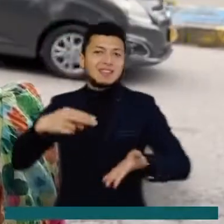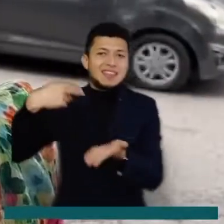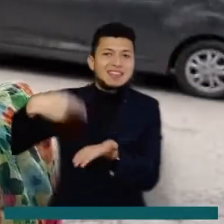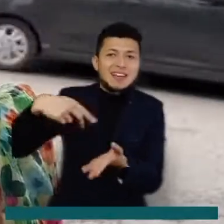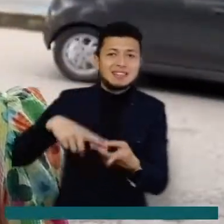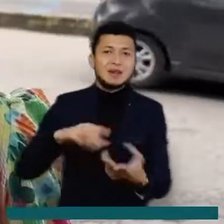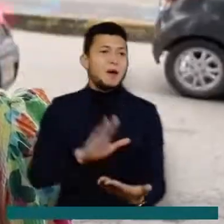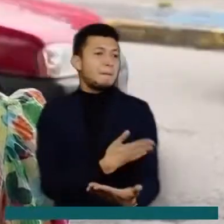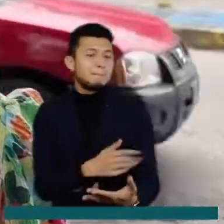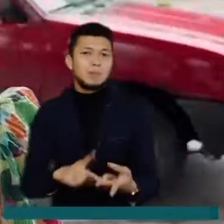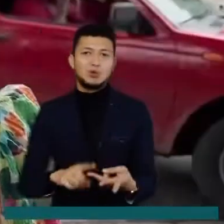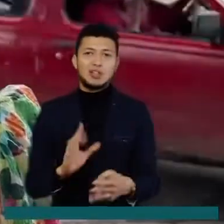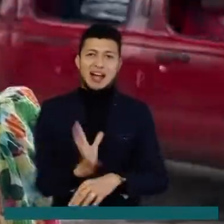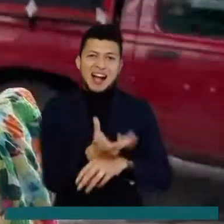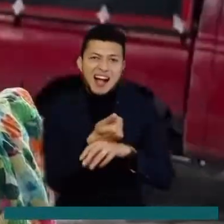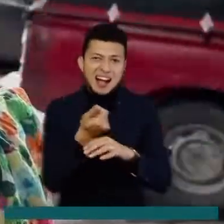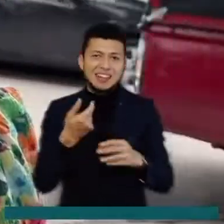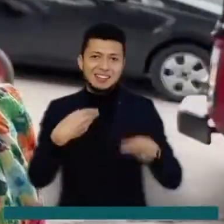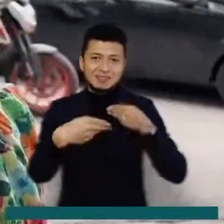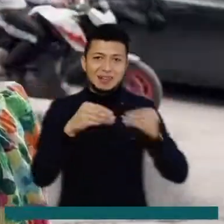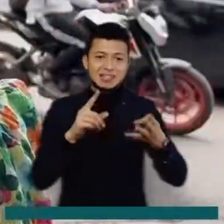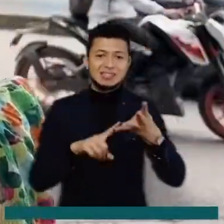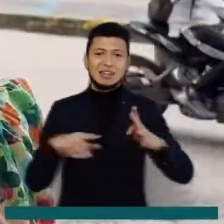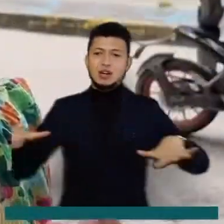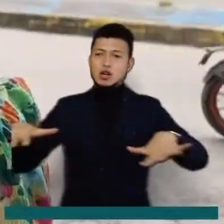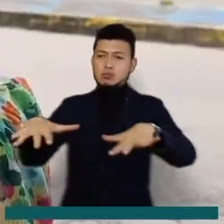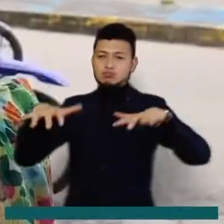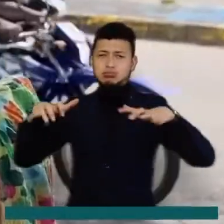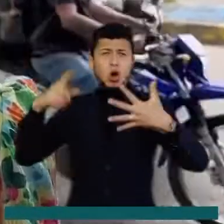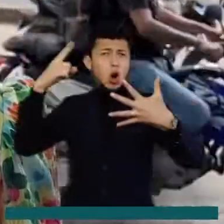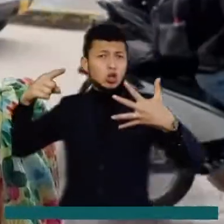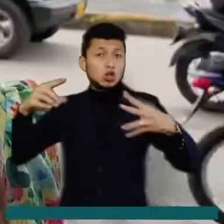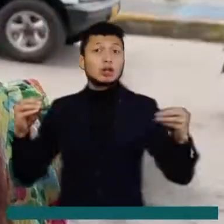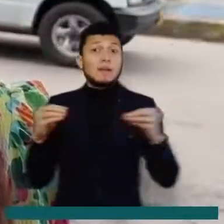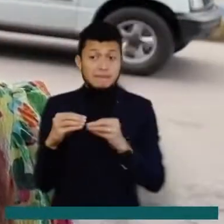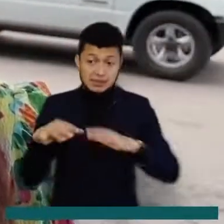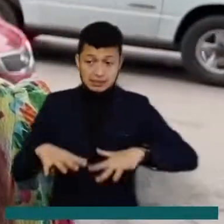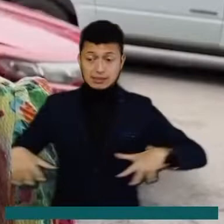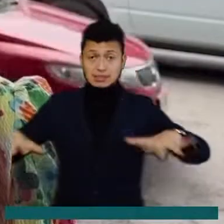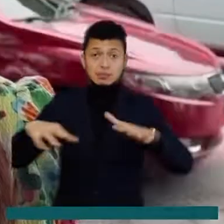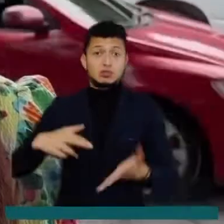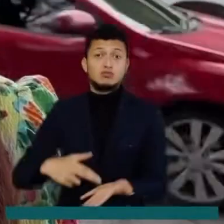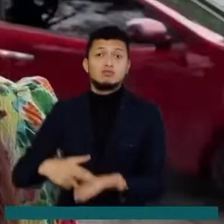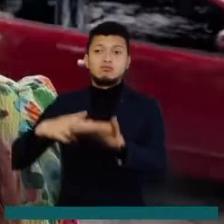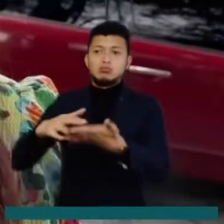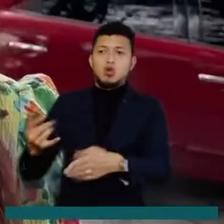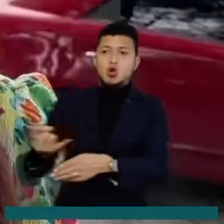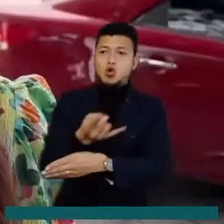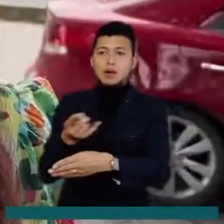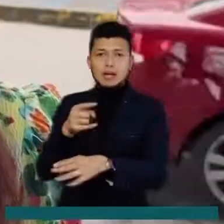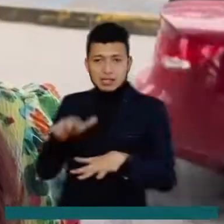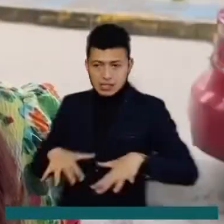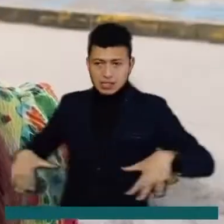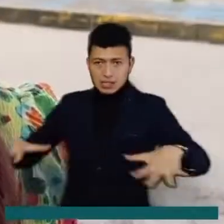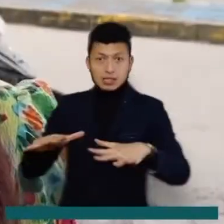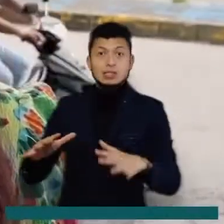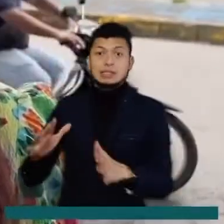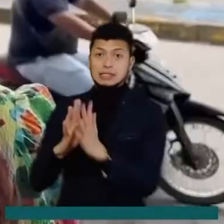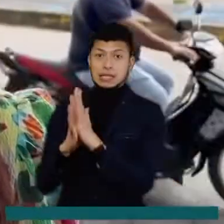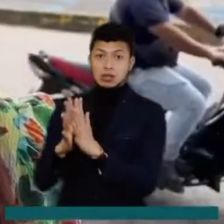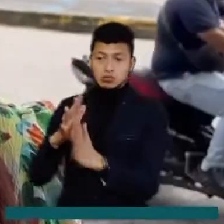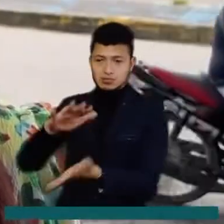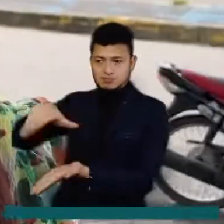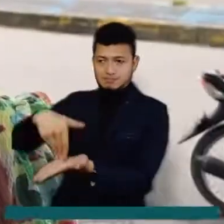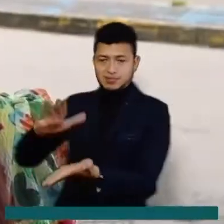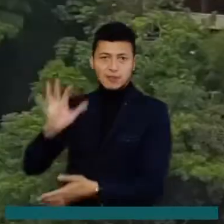la formación en danza, en música, en artes plásticas, un auditorio y sobre todo va a ser un espacio de renovación urbana en esta parte de la ciudad como lo es